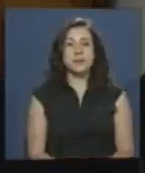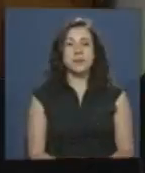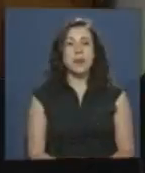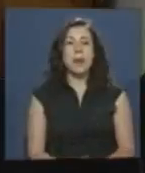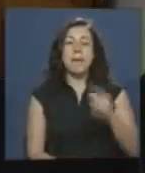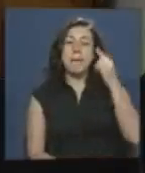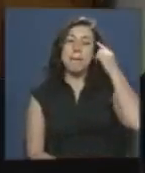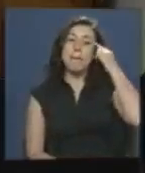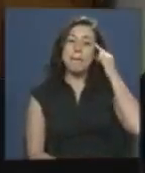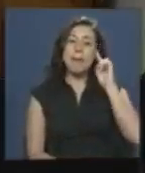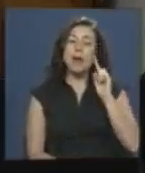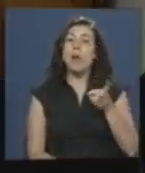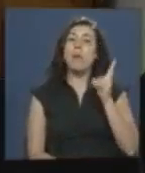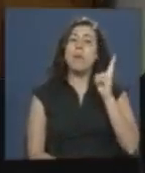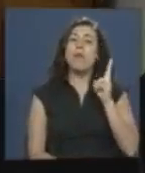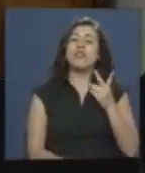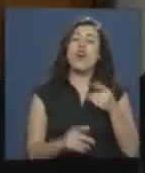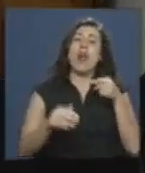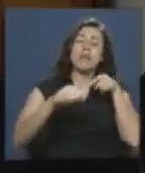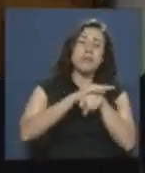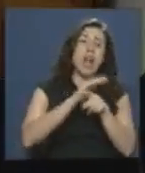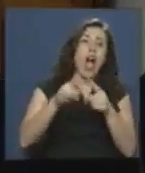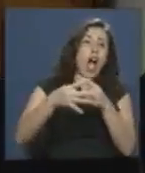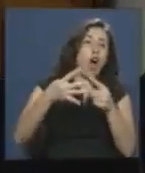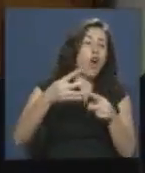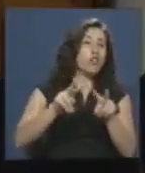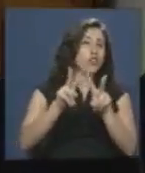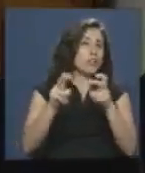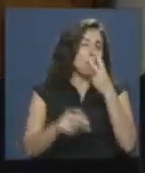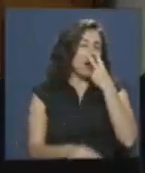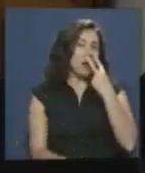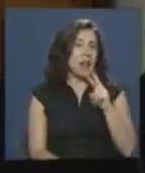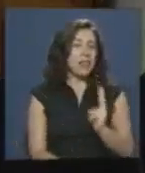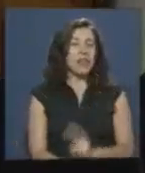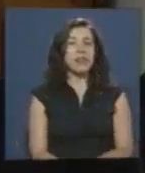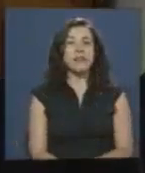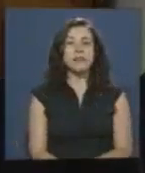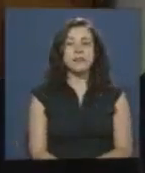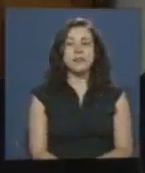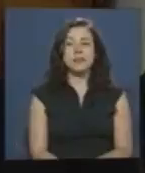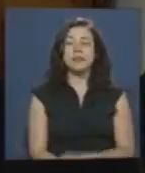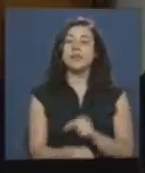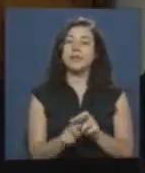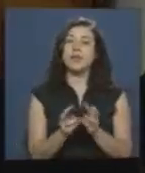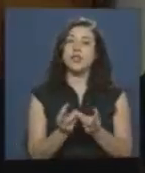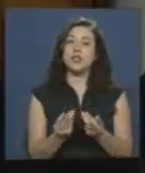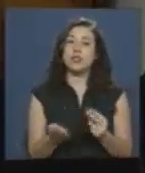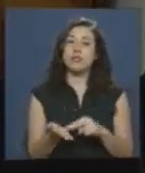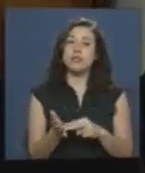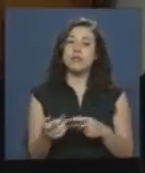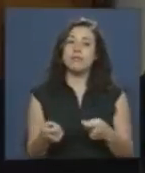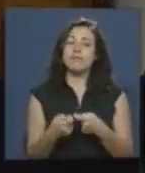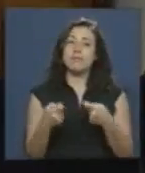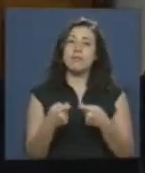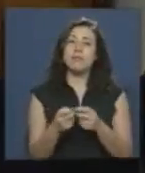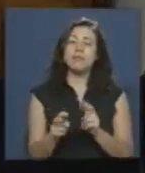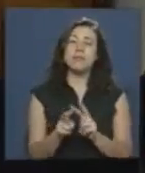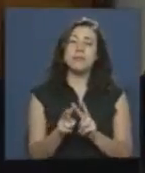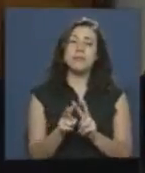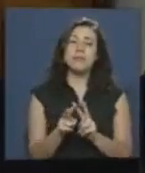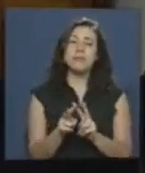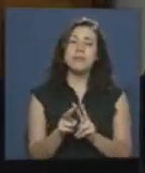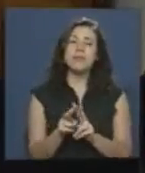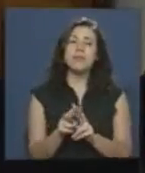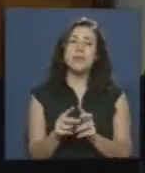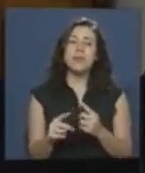pero con prohibición expresa de abocarse a materias distintas. Y eso, sin duda, resuelve la polémica que existió últimamente